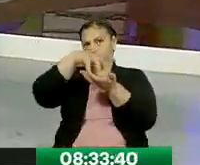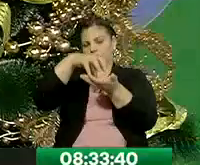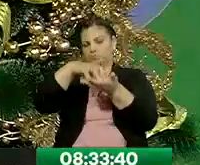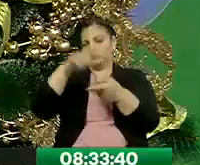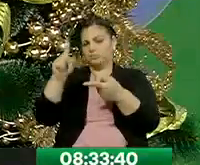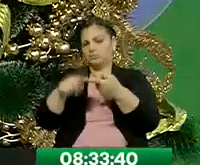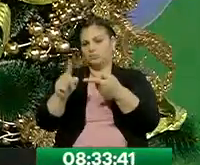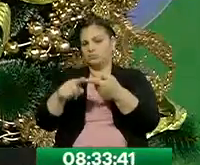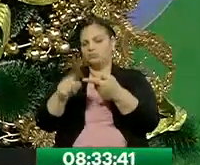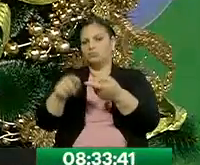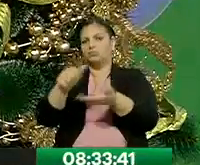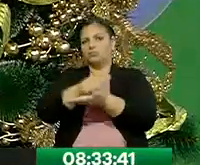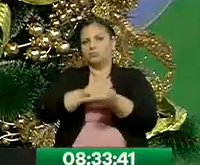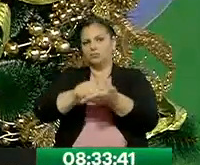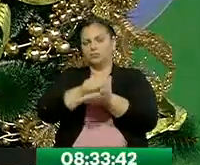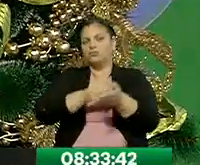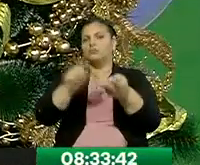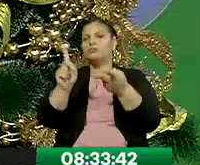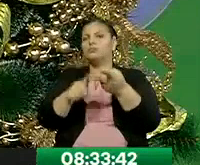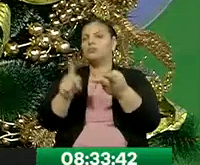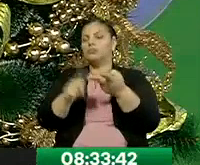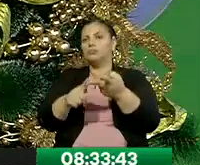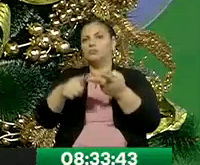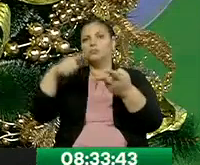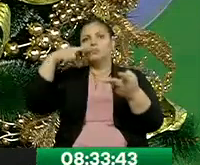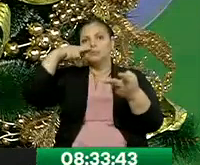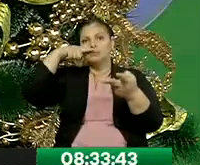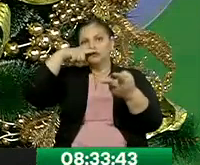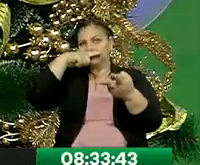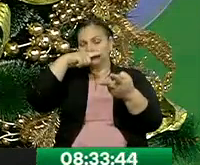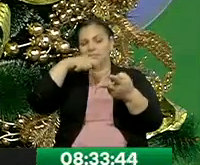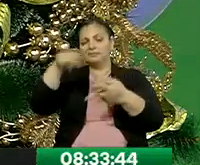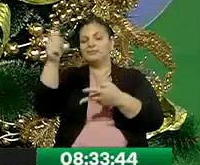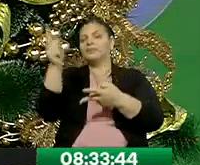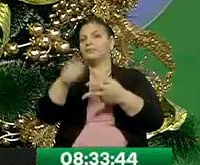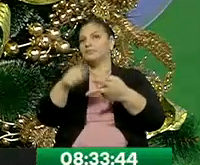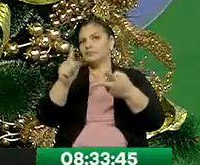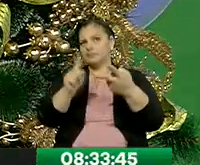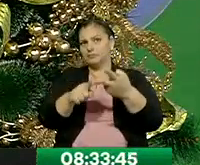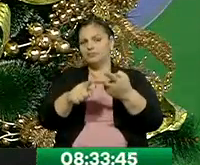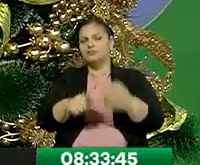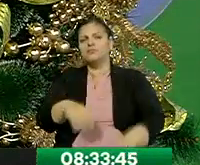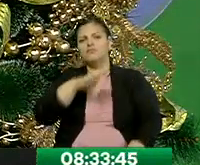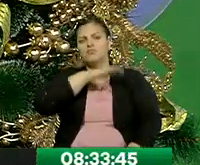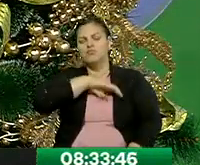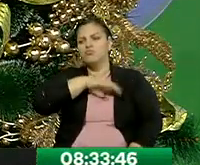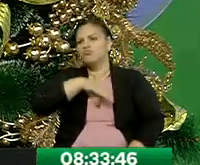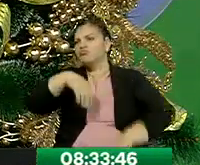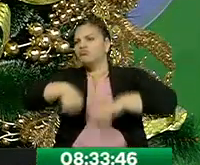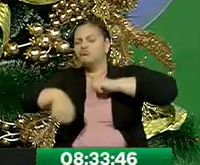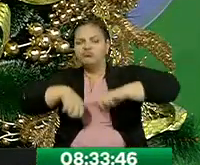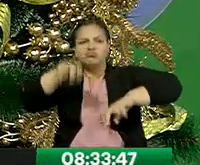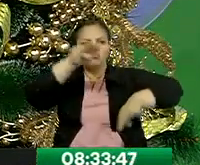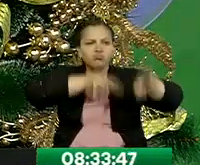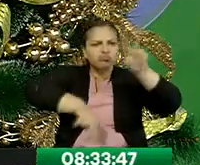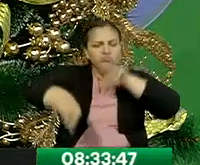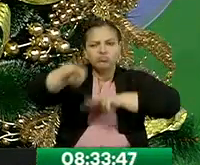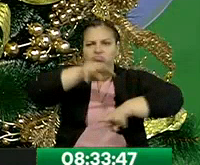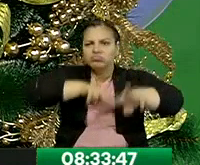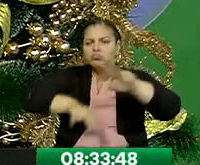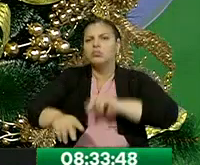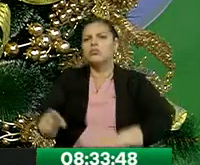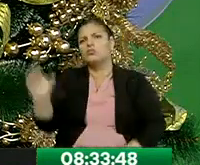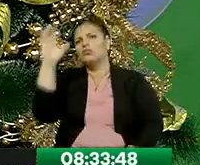la modalidad de robo a domicilios y locales. 13 personas fueron detenidas y 7 vehículos recuperados durante los